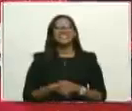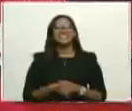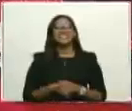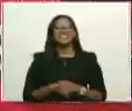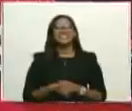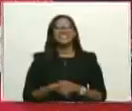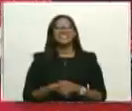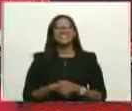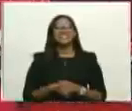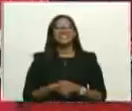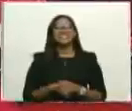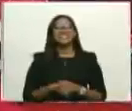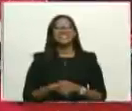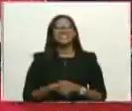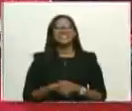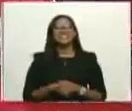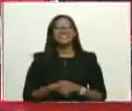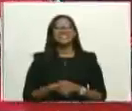torta?